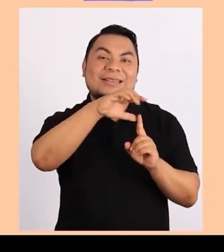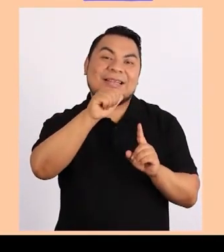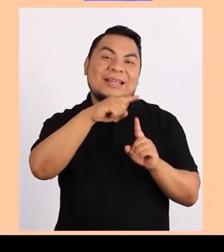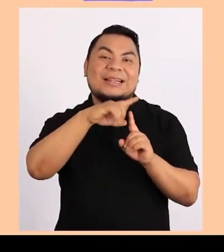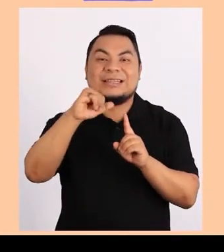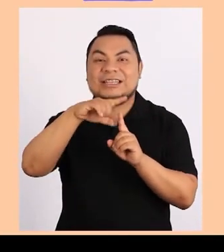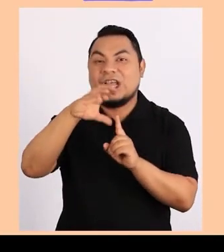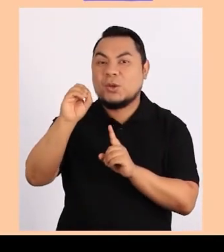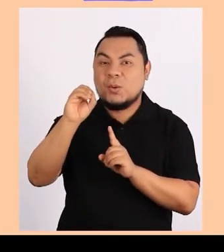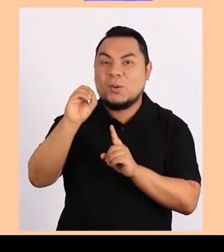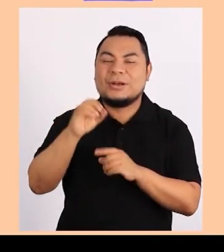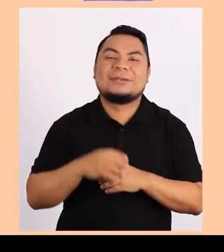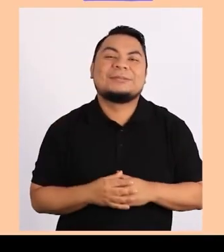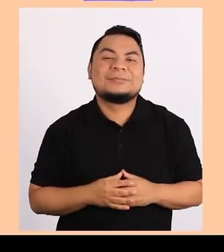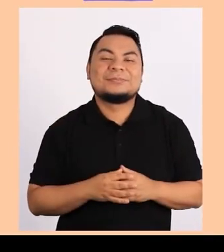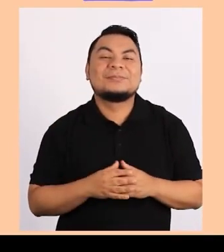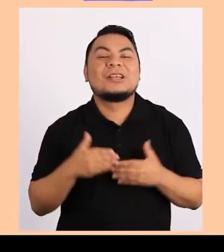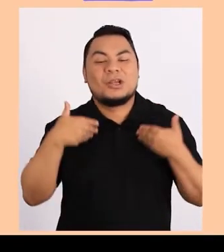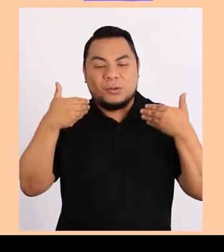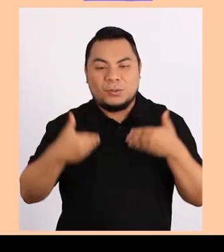Hola, Tito y Tita.